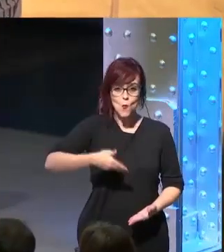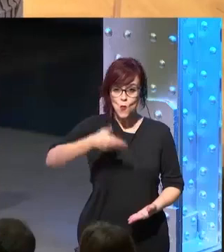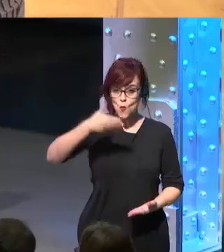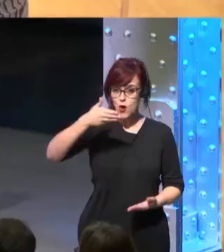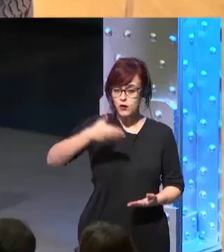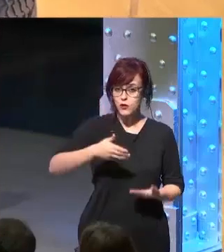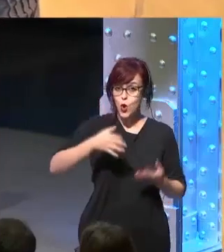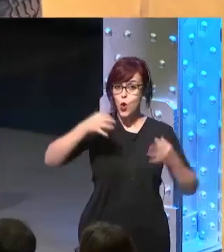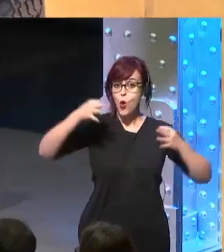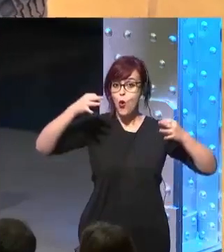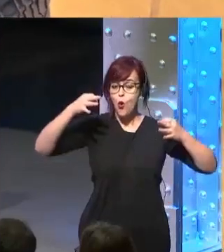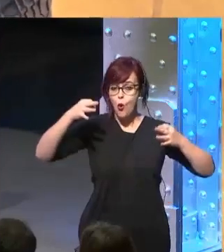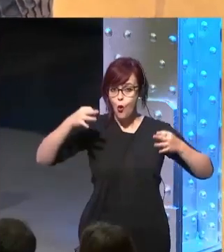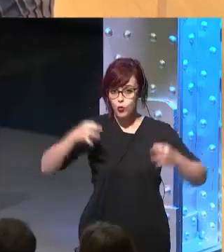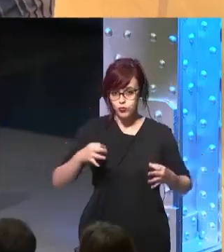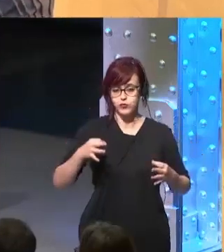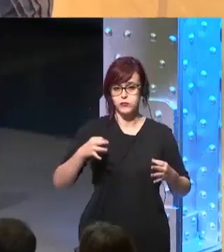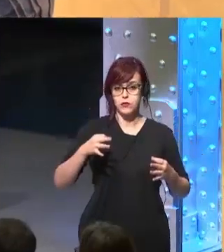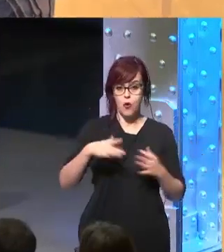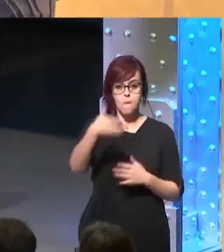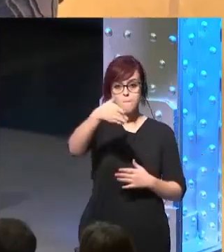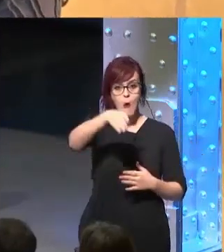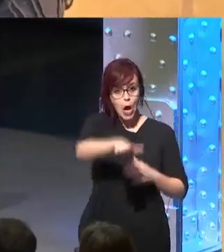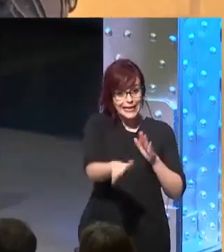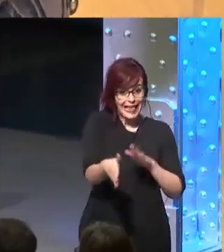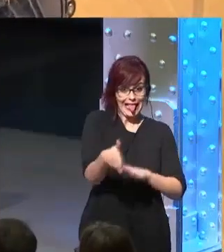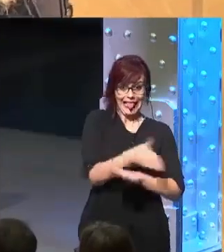es justamente antes de morir.